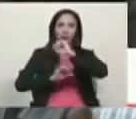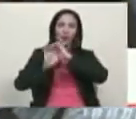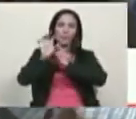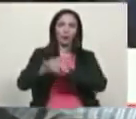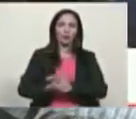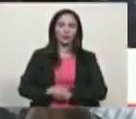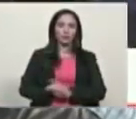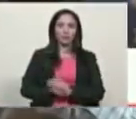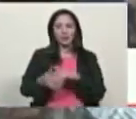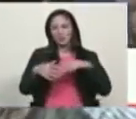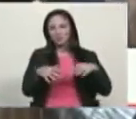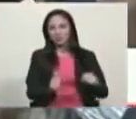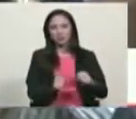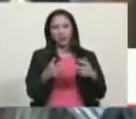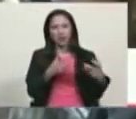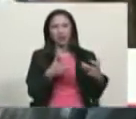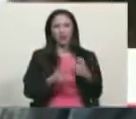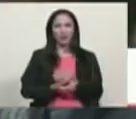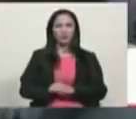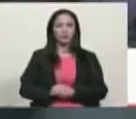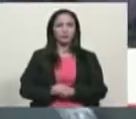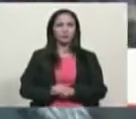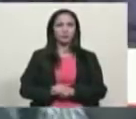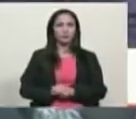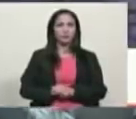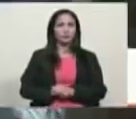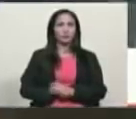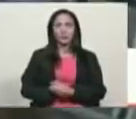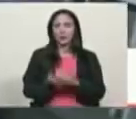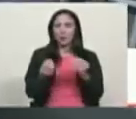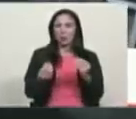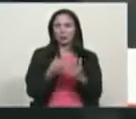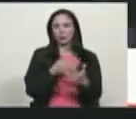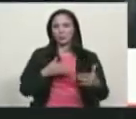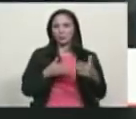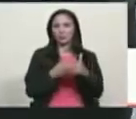estas pretensiones guerreristas, inhumanas,